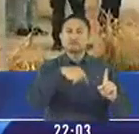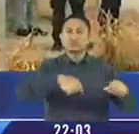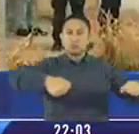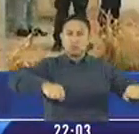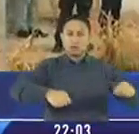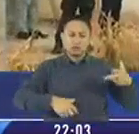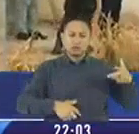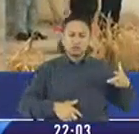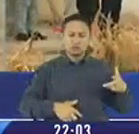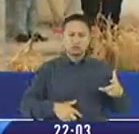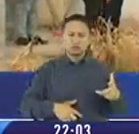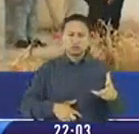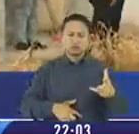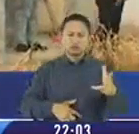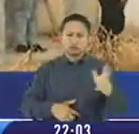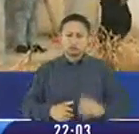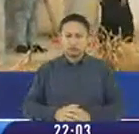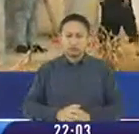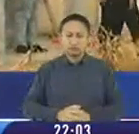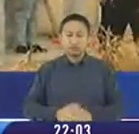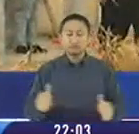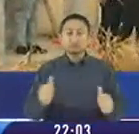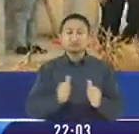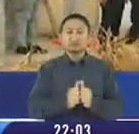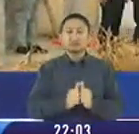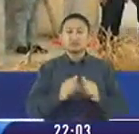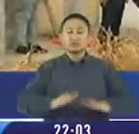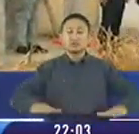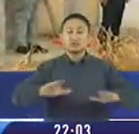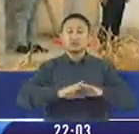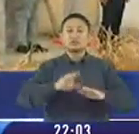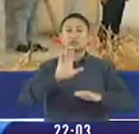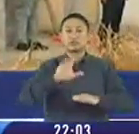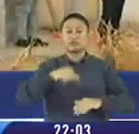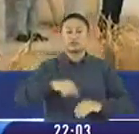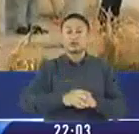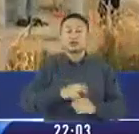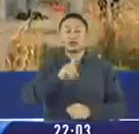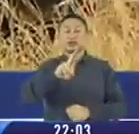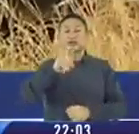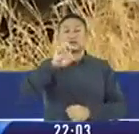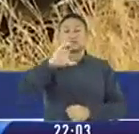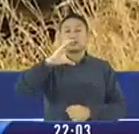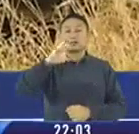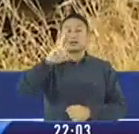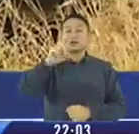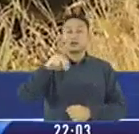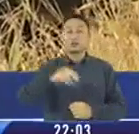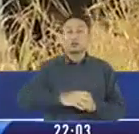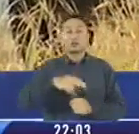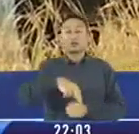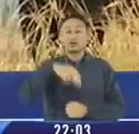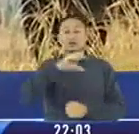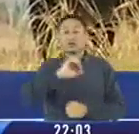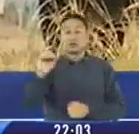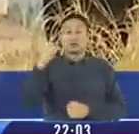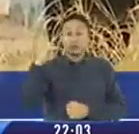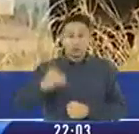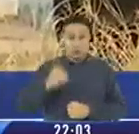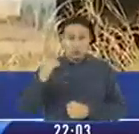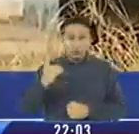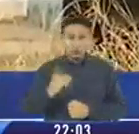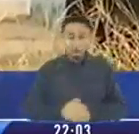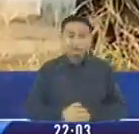una motocicleta. Transitaba junto a la zona de la quinta etapa de El Recreo, en el noroeste del cantón